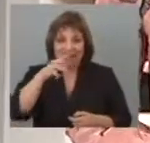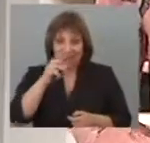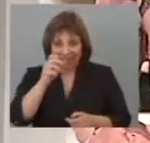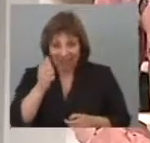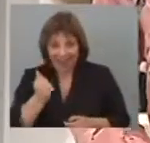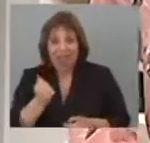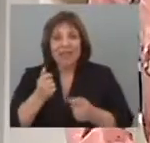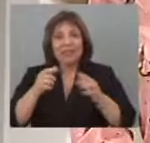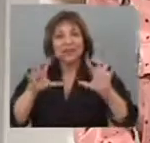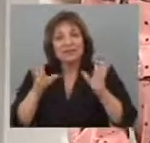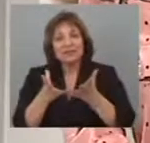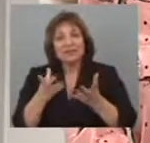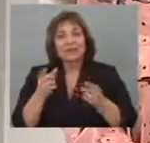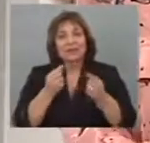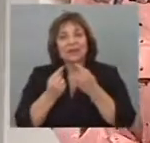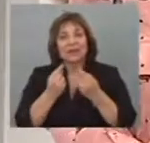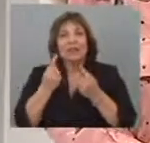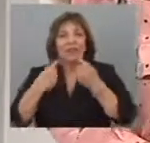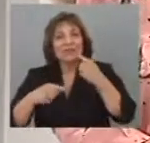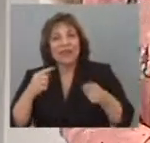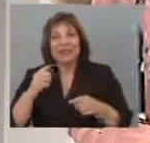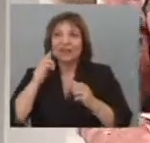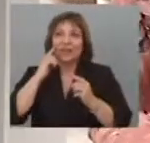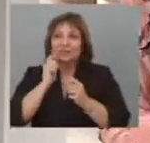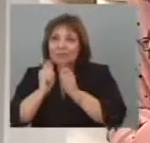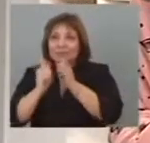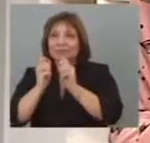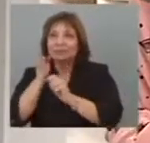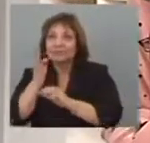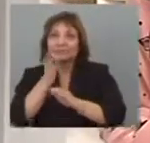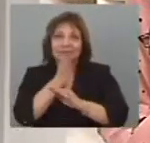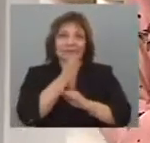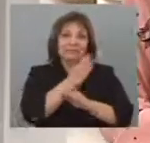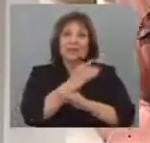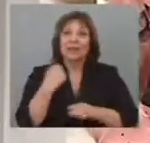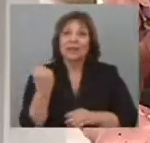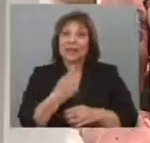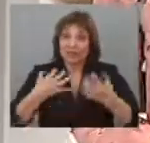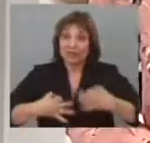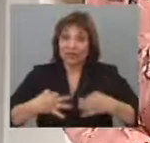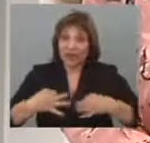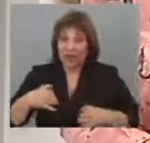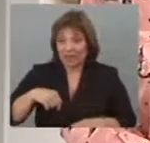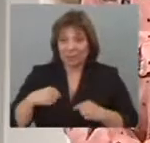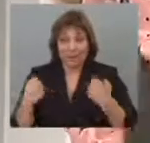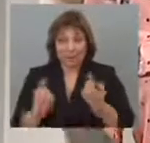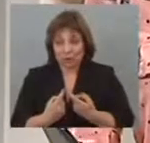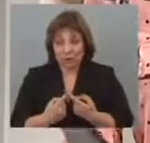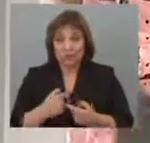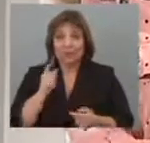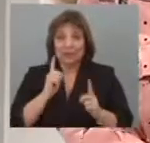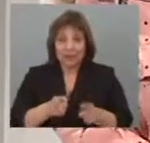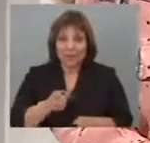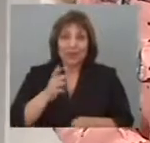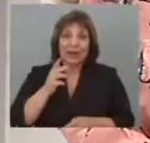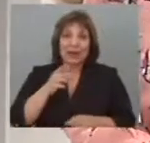para abordar con diferentes miradas esta realidad que nos debe ocupar a todos. También tenemos habilitadas